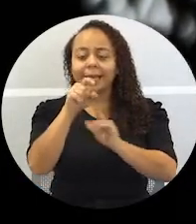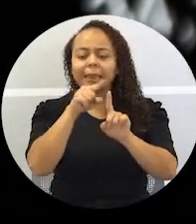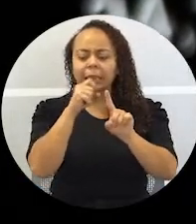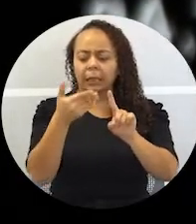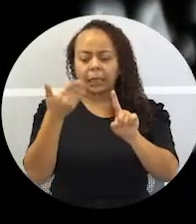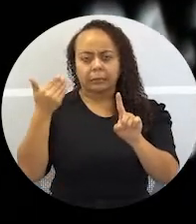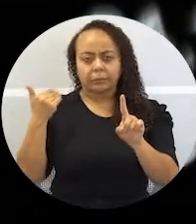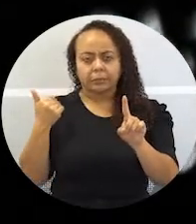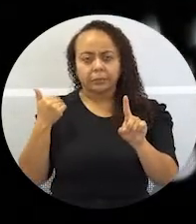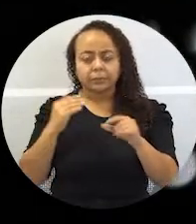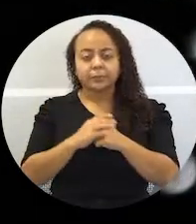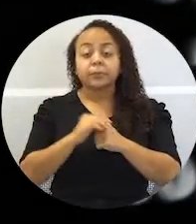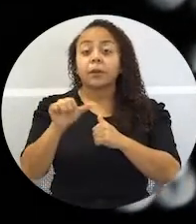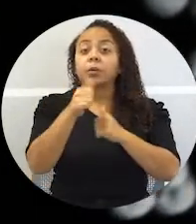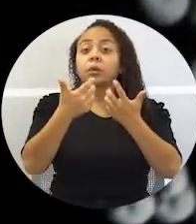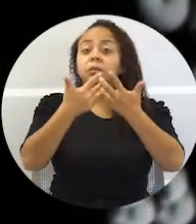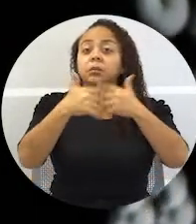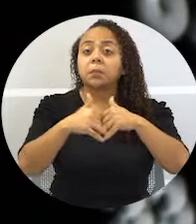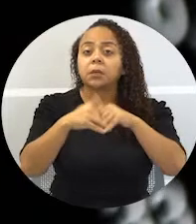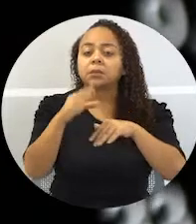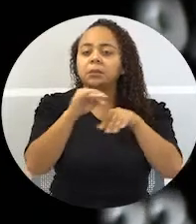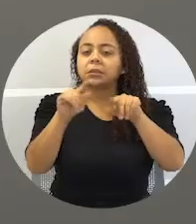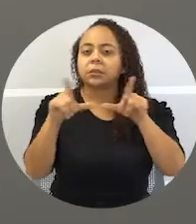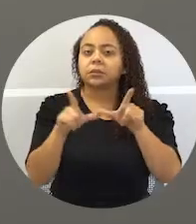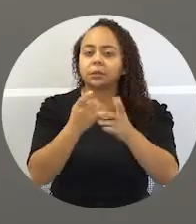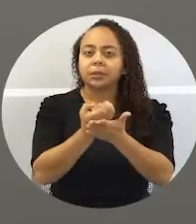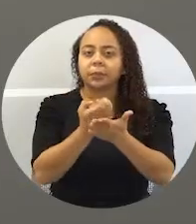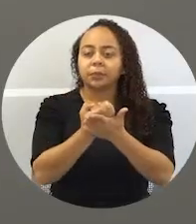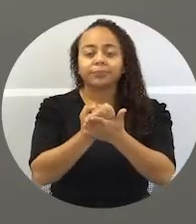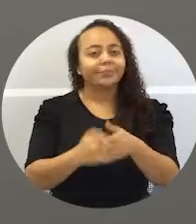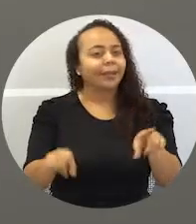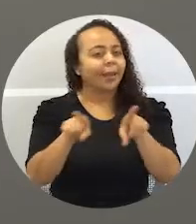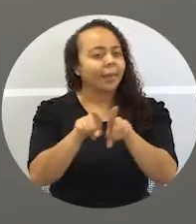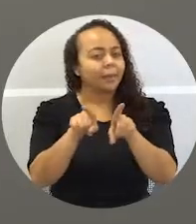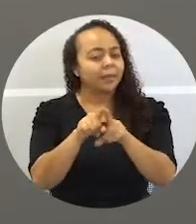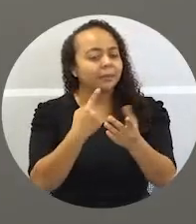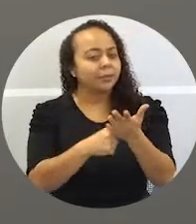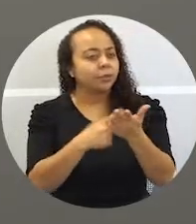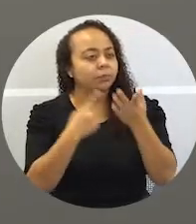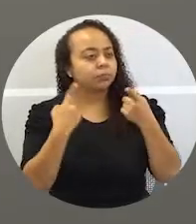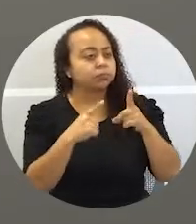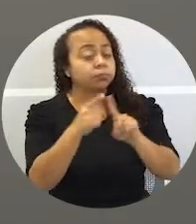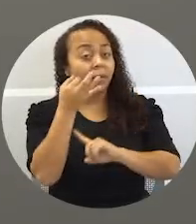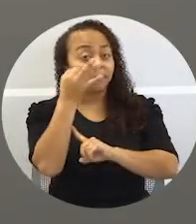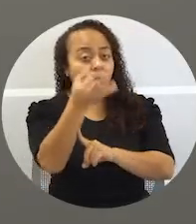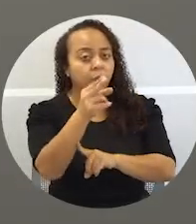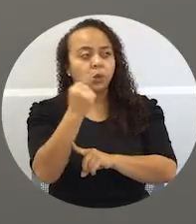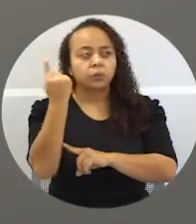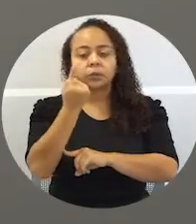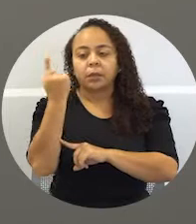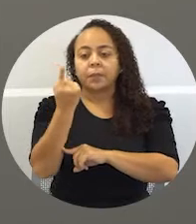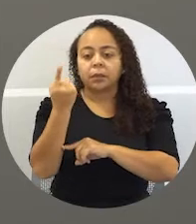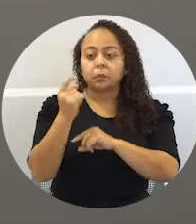más atrás e involucra a otras empresas y sectores de la economía además la discusión de lo que suceda hacia futuro no sólo involucra el